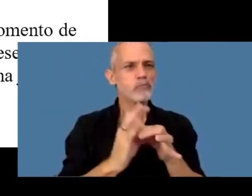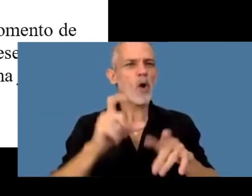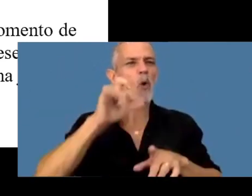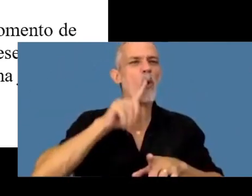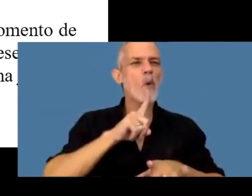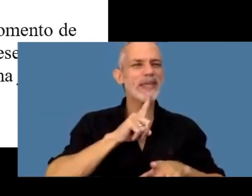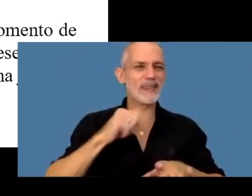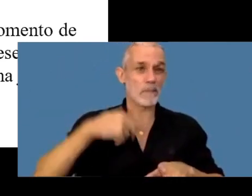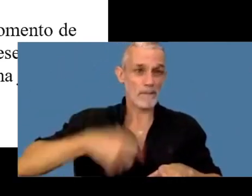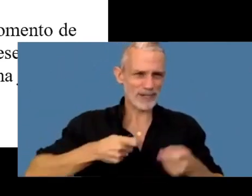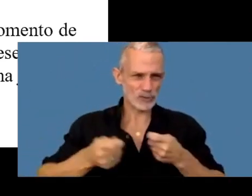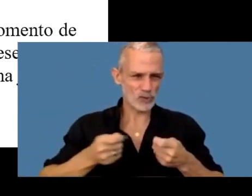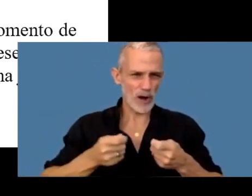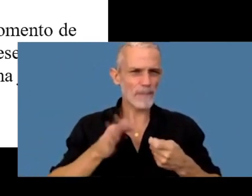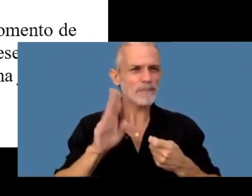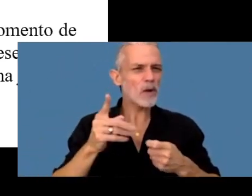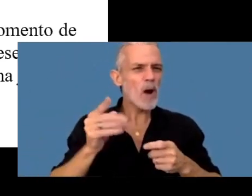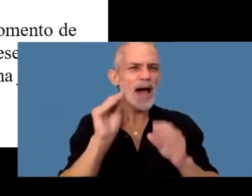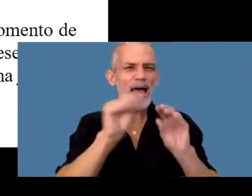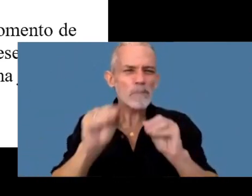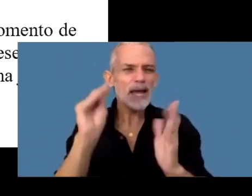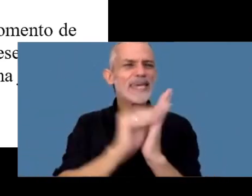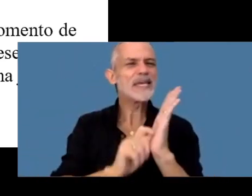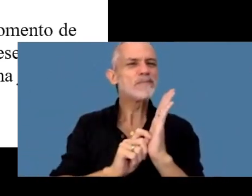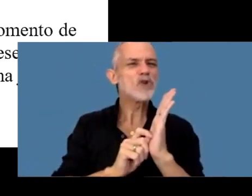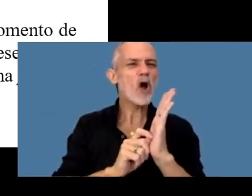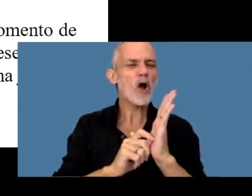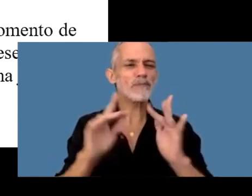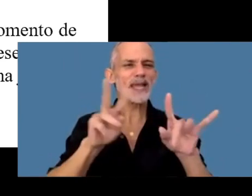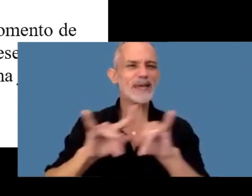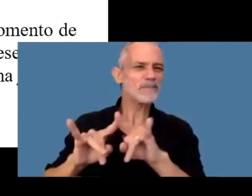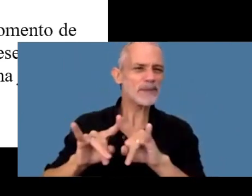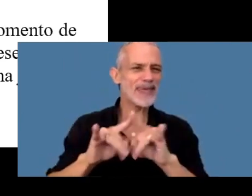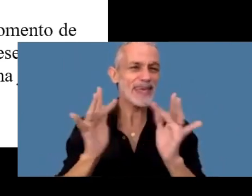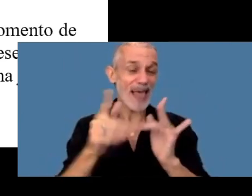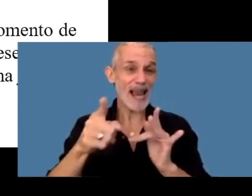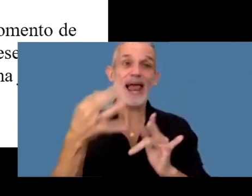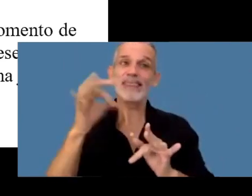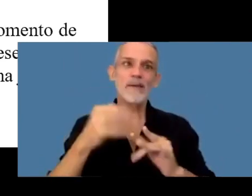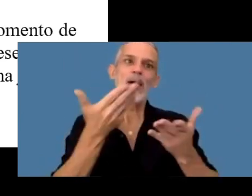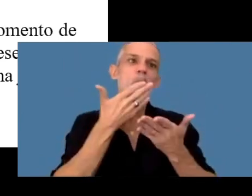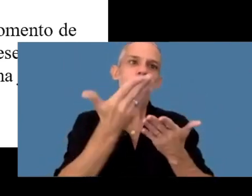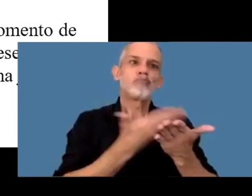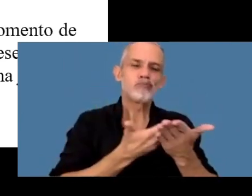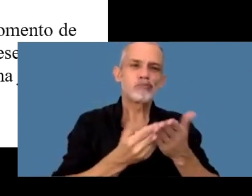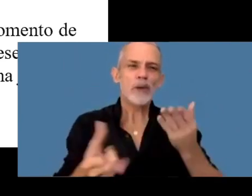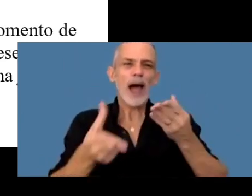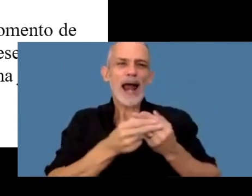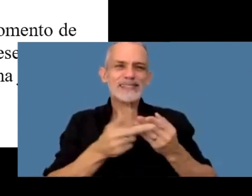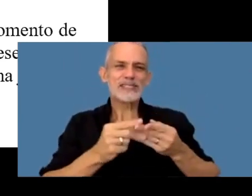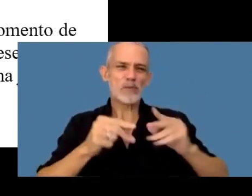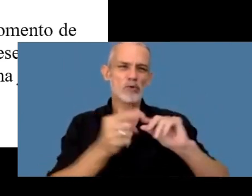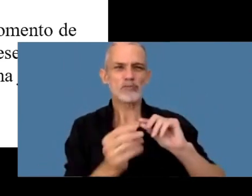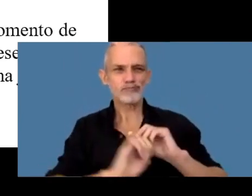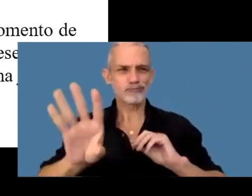para perfeccionar la inscripción digital, debe incorporar documentación en archivos digitales y